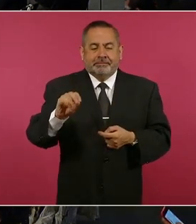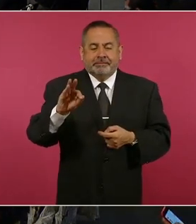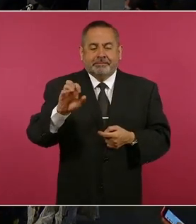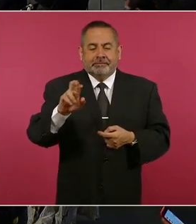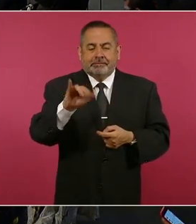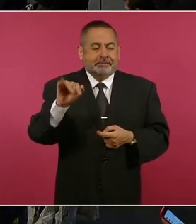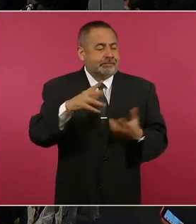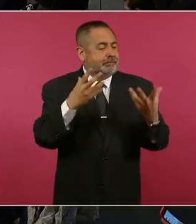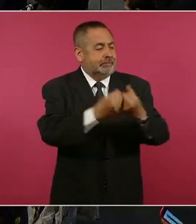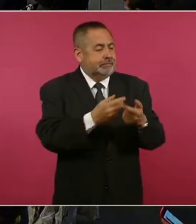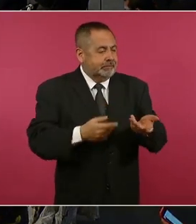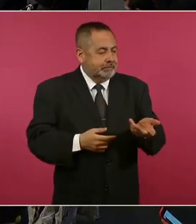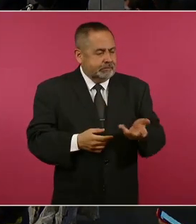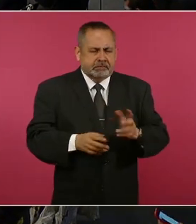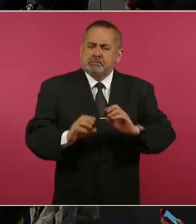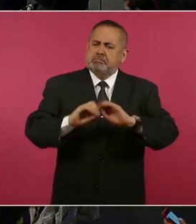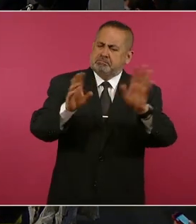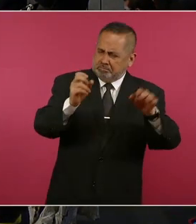Pero todo eso es bueno.